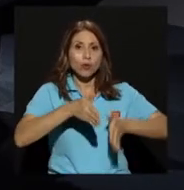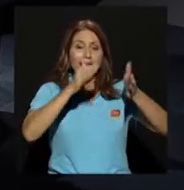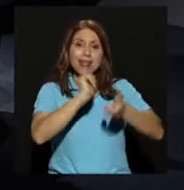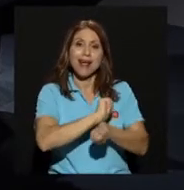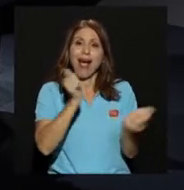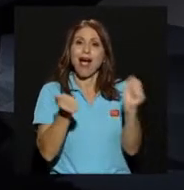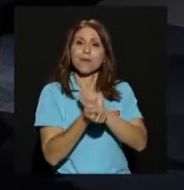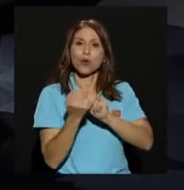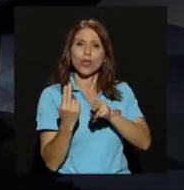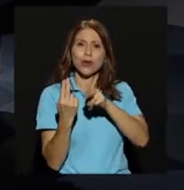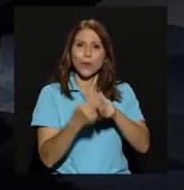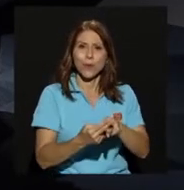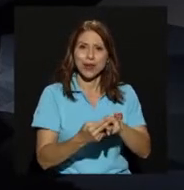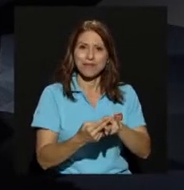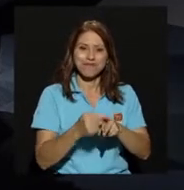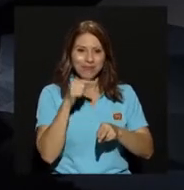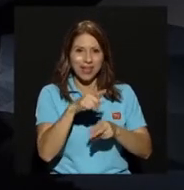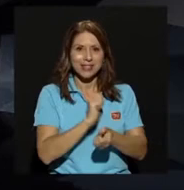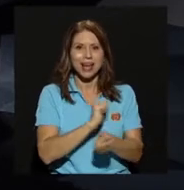ese cambio de nombre,